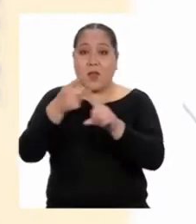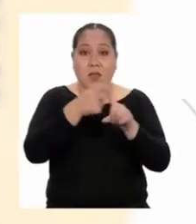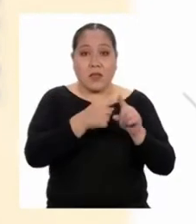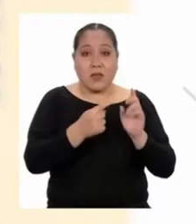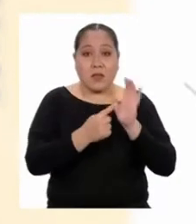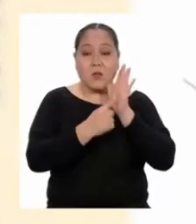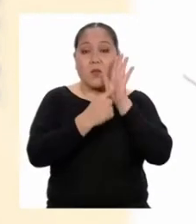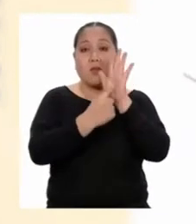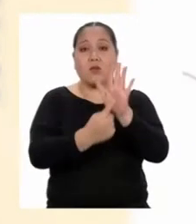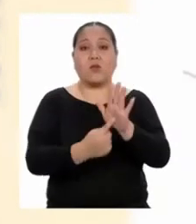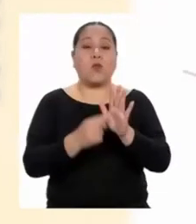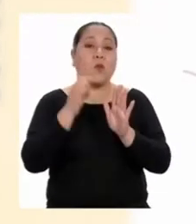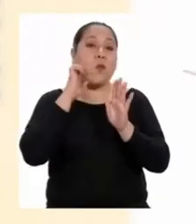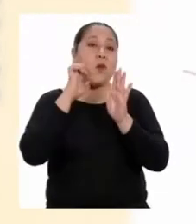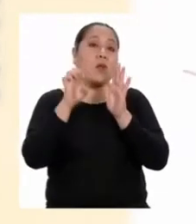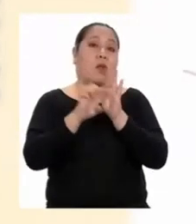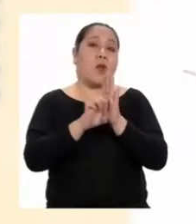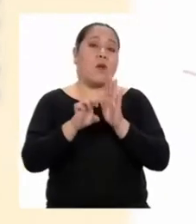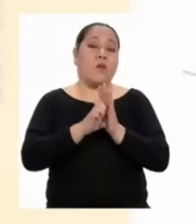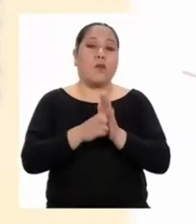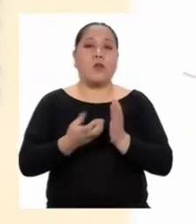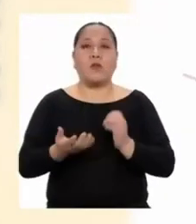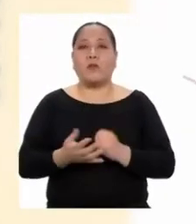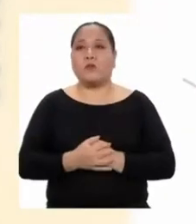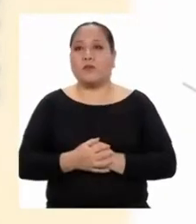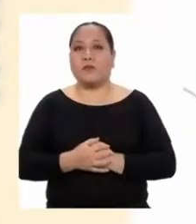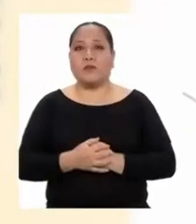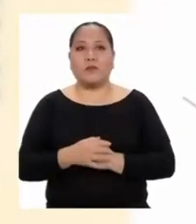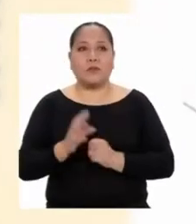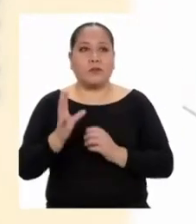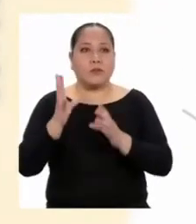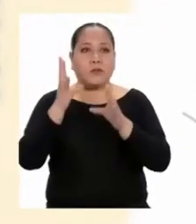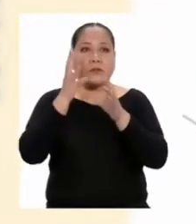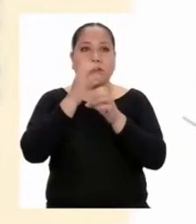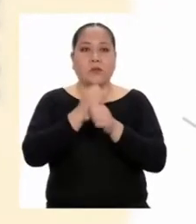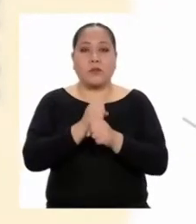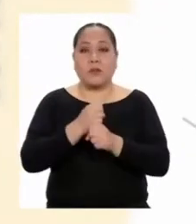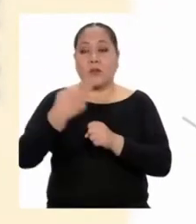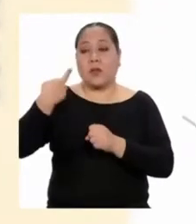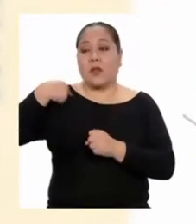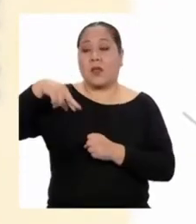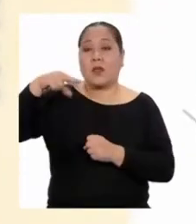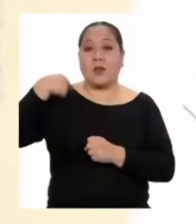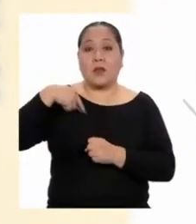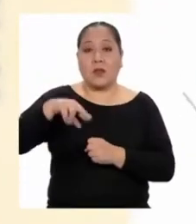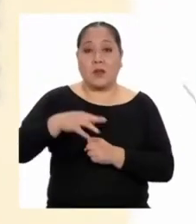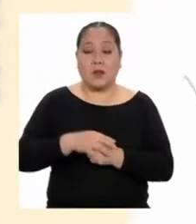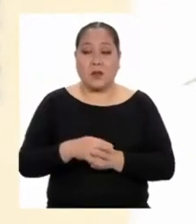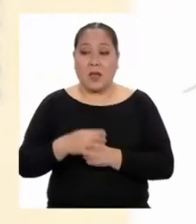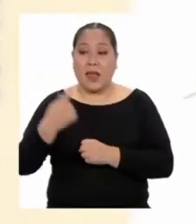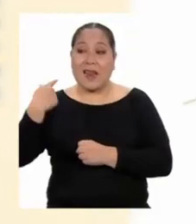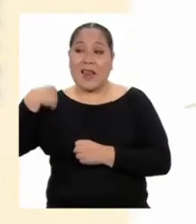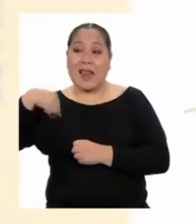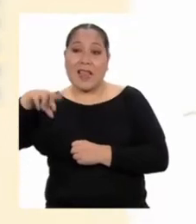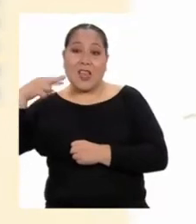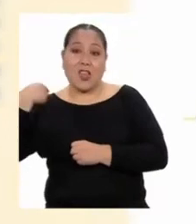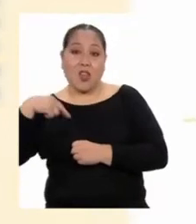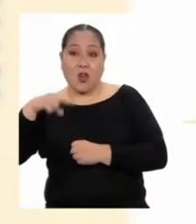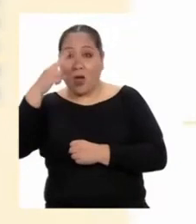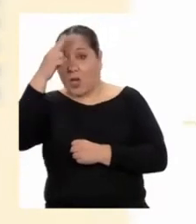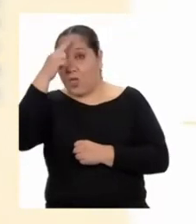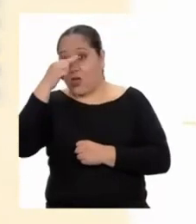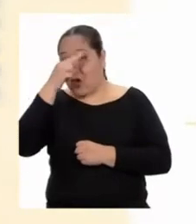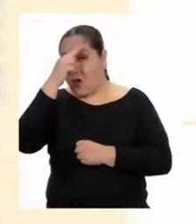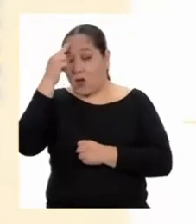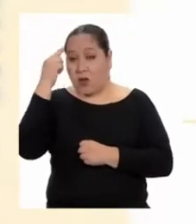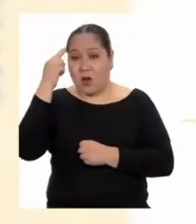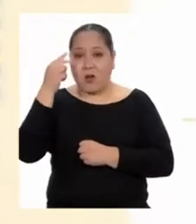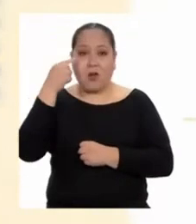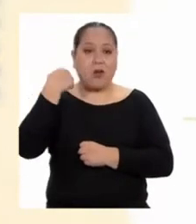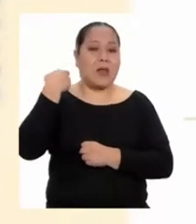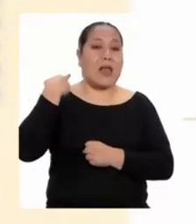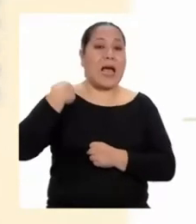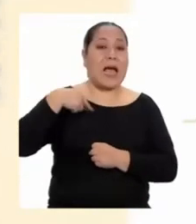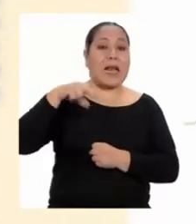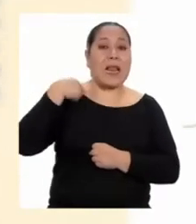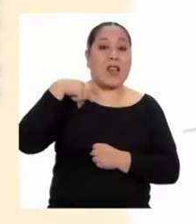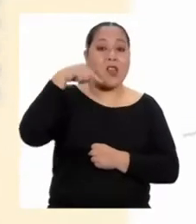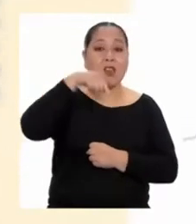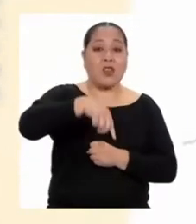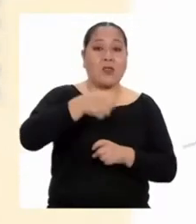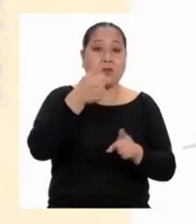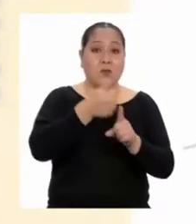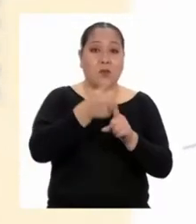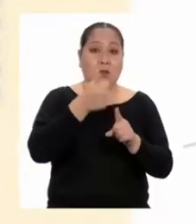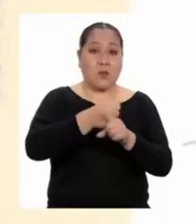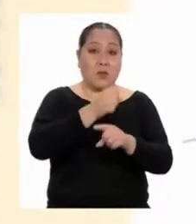ejemplo, a través de los llamados sincretismos religiosos entre la religión católica, las religiones